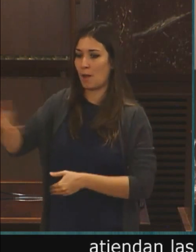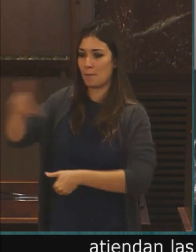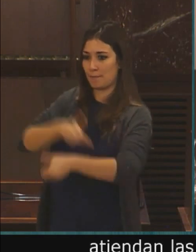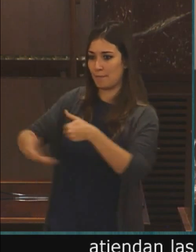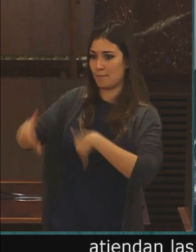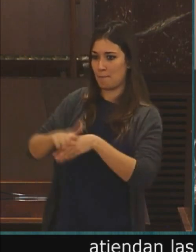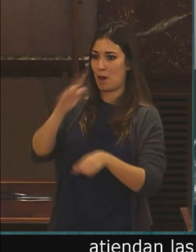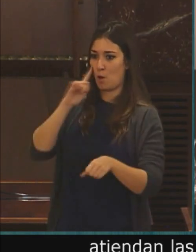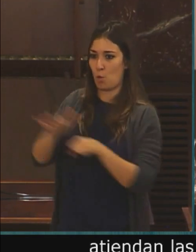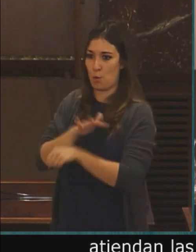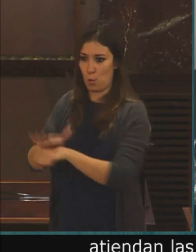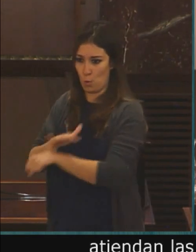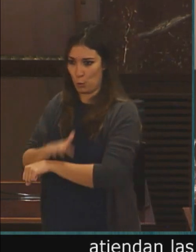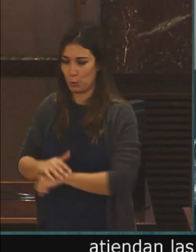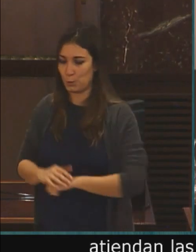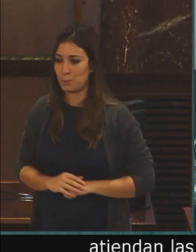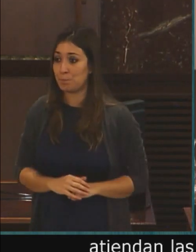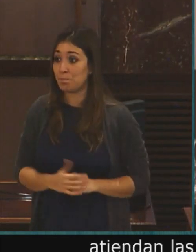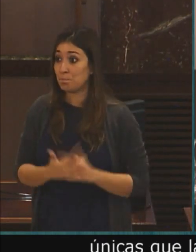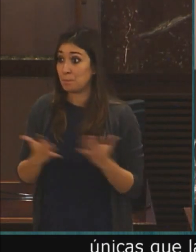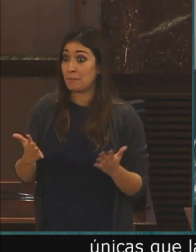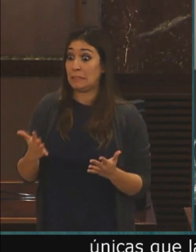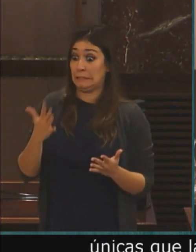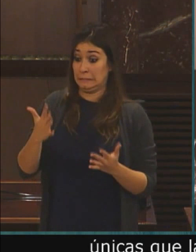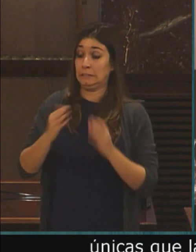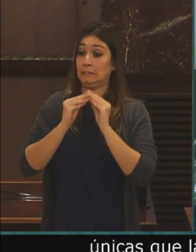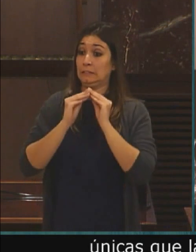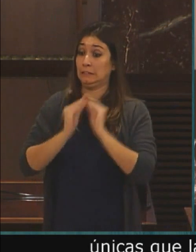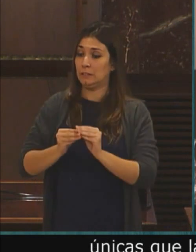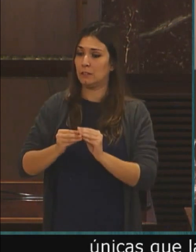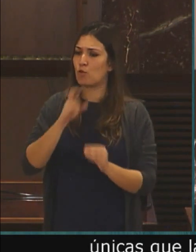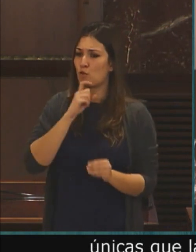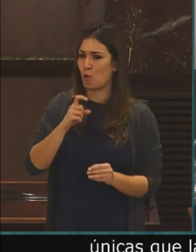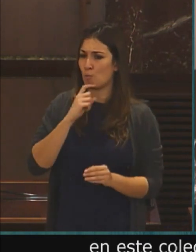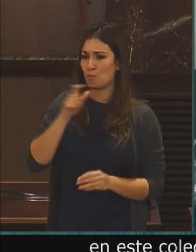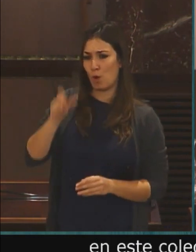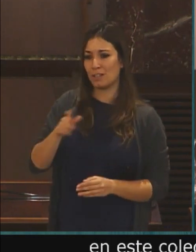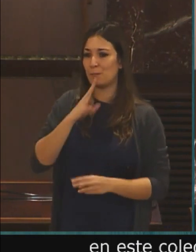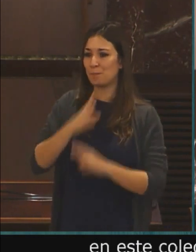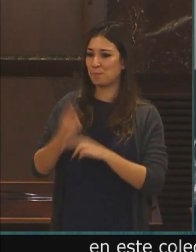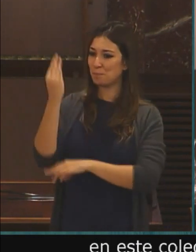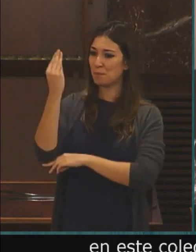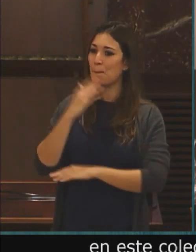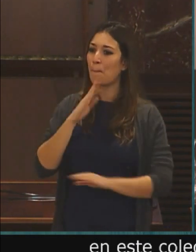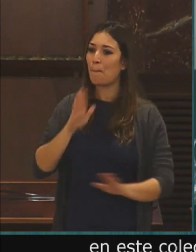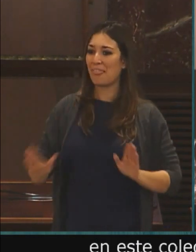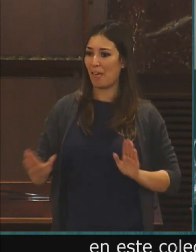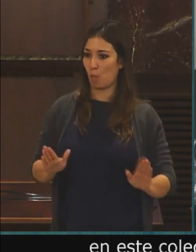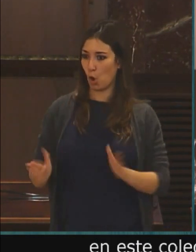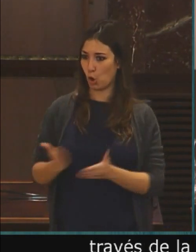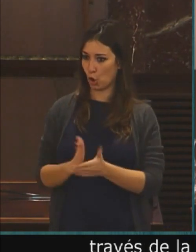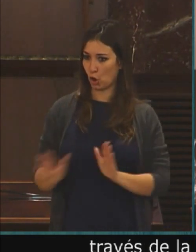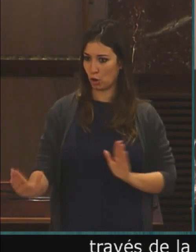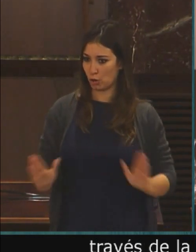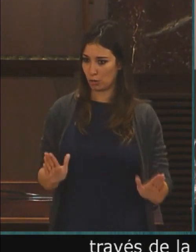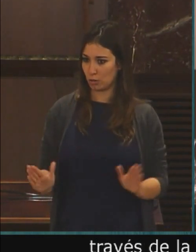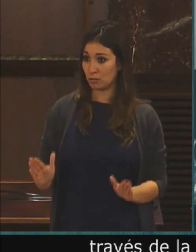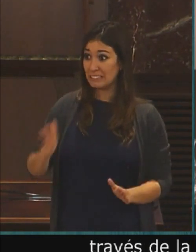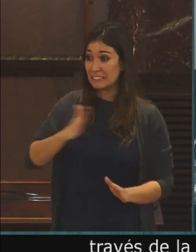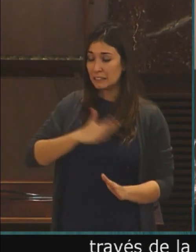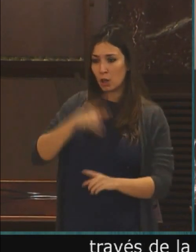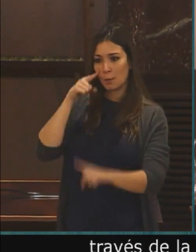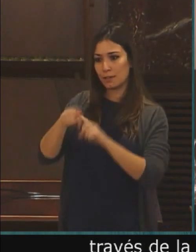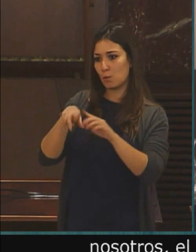en este colectivo. Y ello lo hace a través de la figura del mediador. Para nosotros el mediador es un recurso